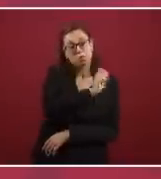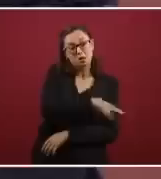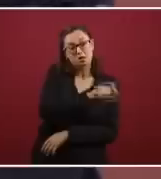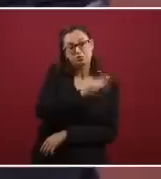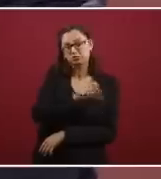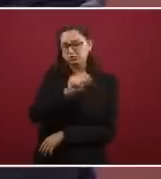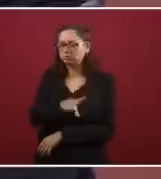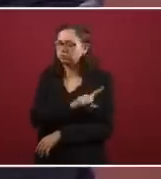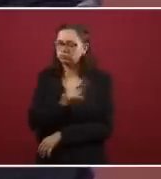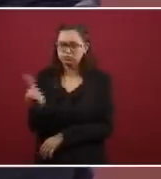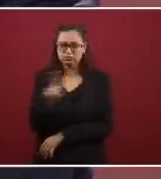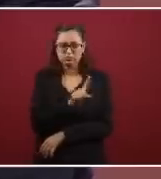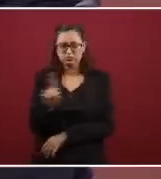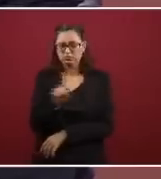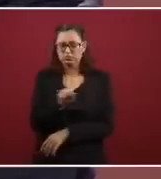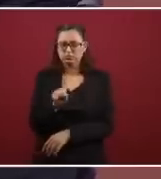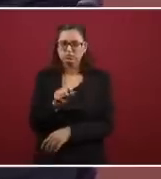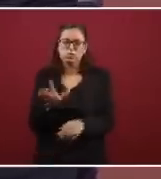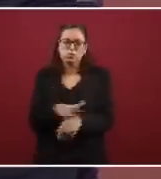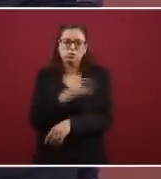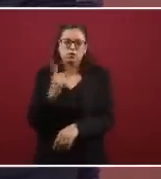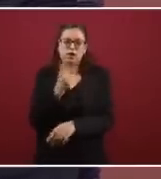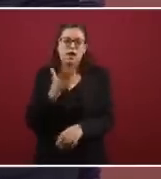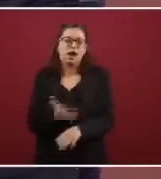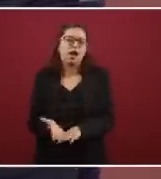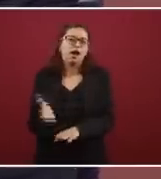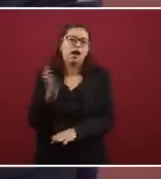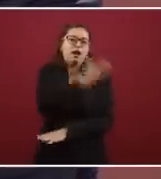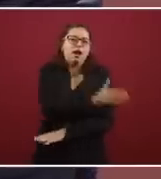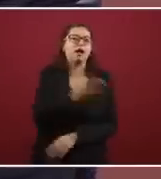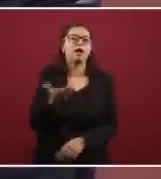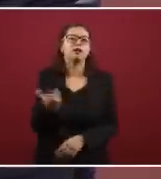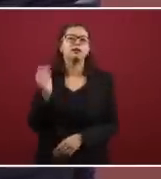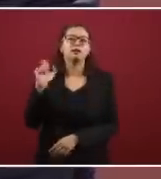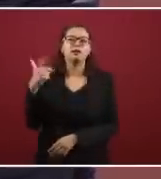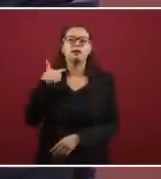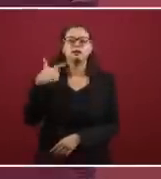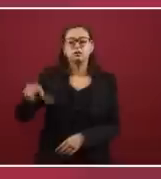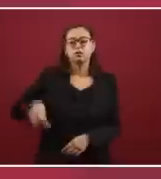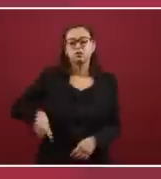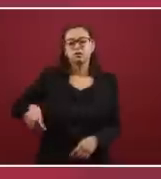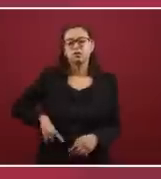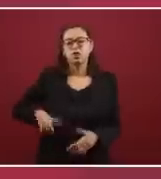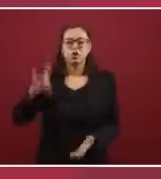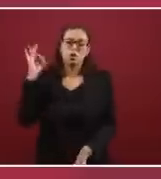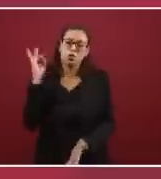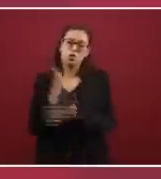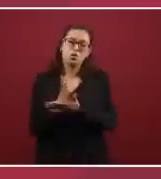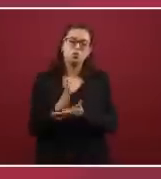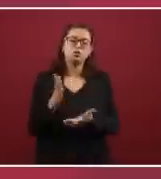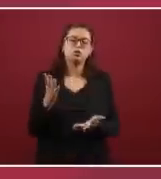que solo se perseguía y se encarcelaba